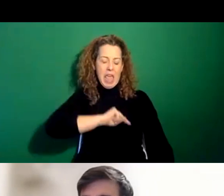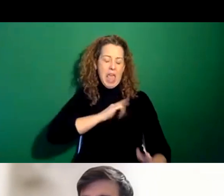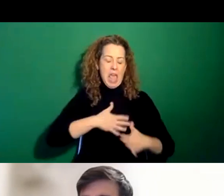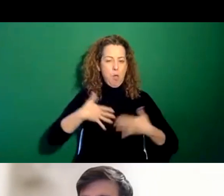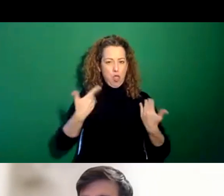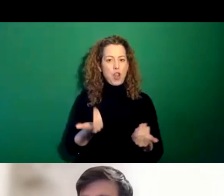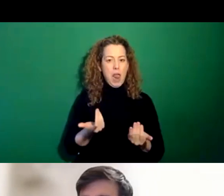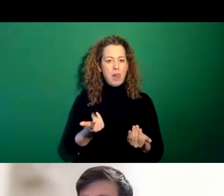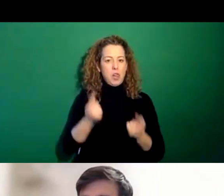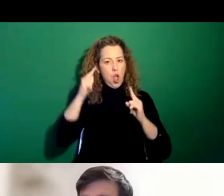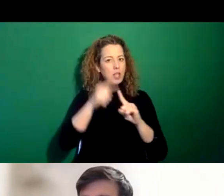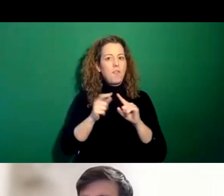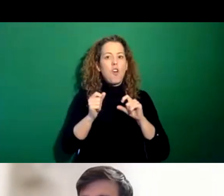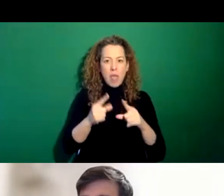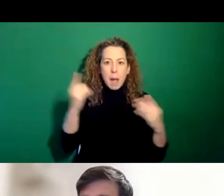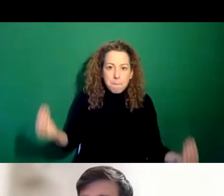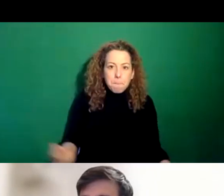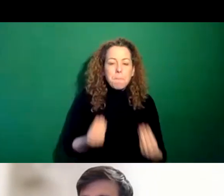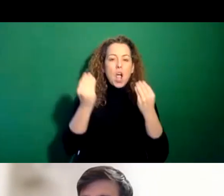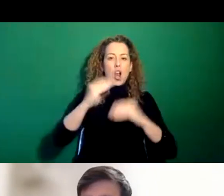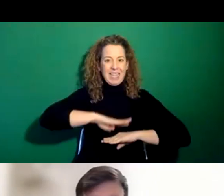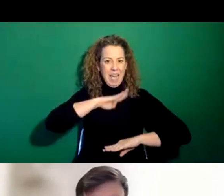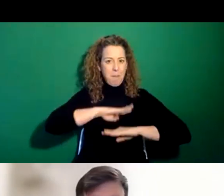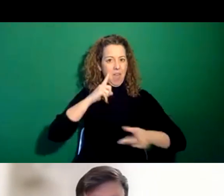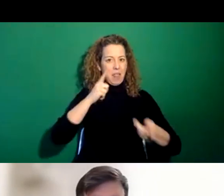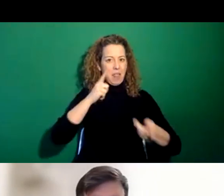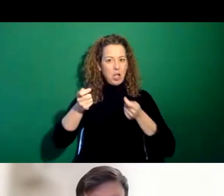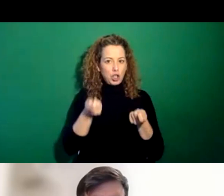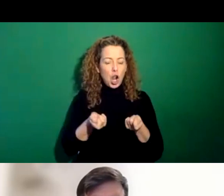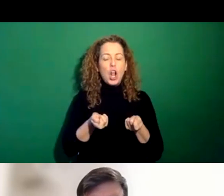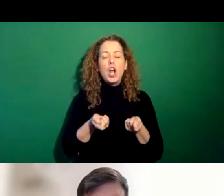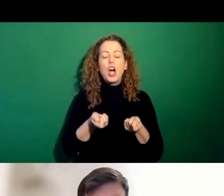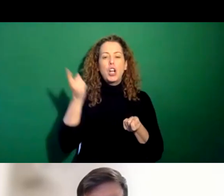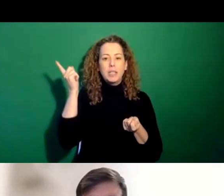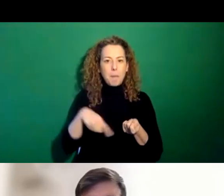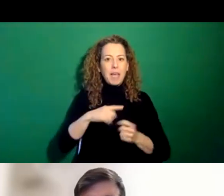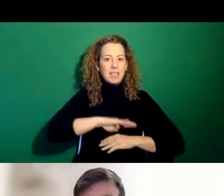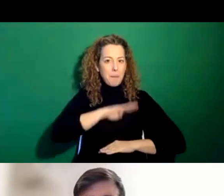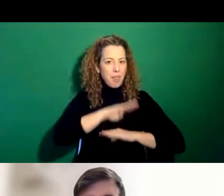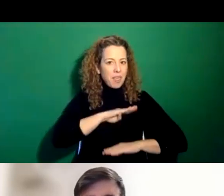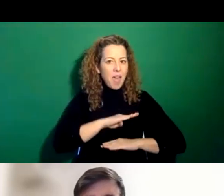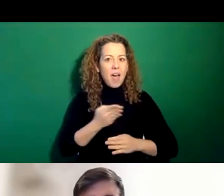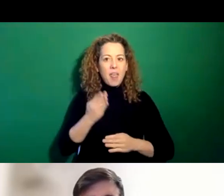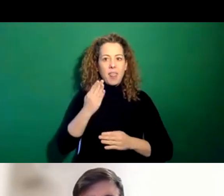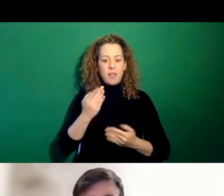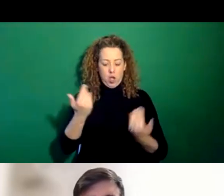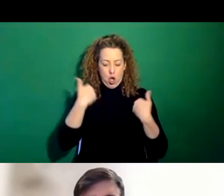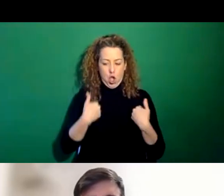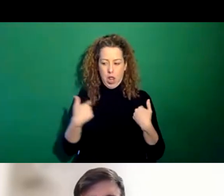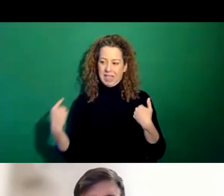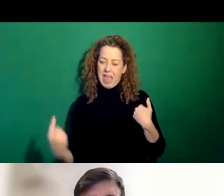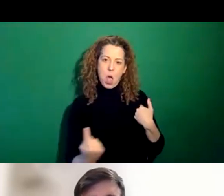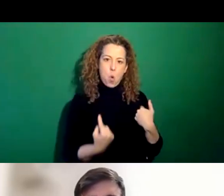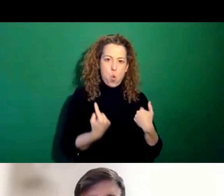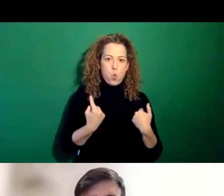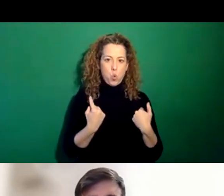poder tanto mejorar nuestra capacidad de autorregulación como la capacidad de heterorregulación, es decir, la capacidad